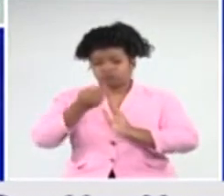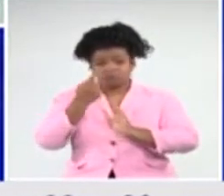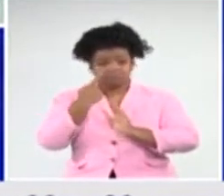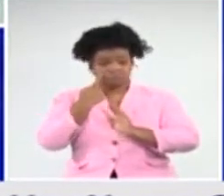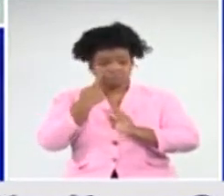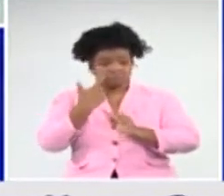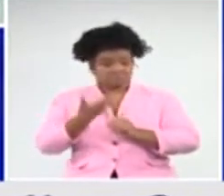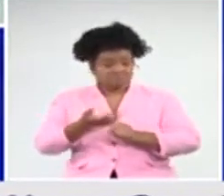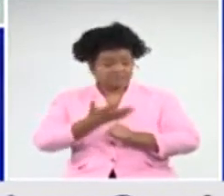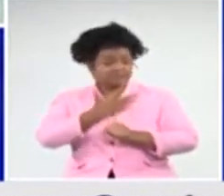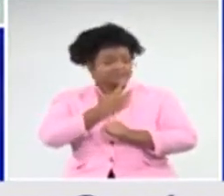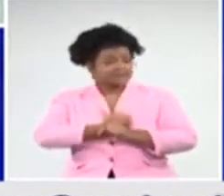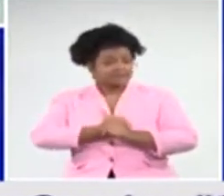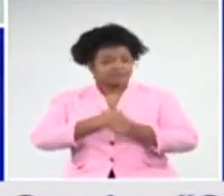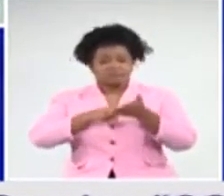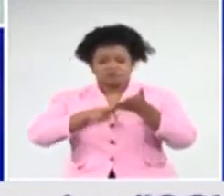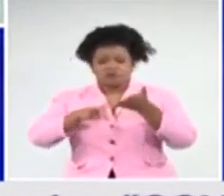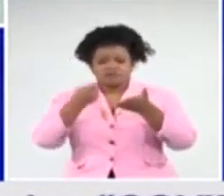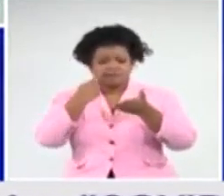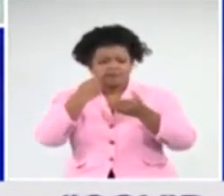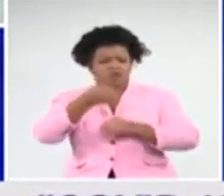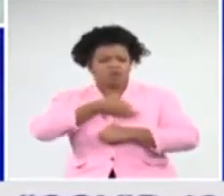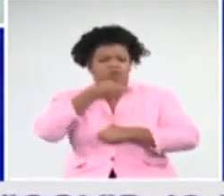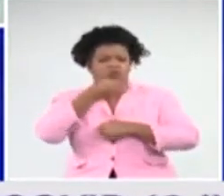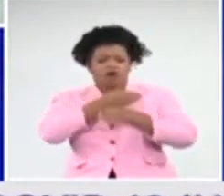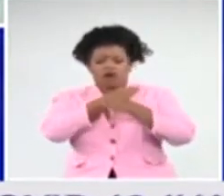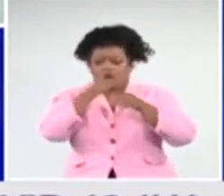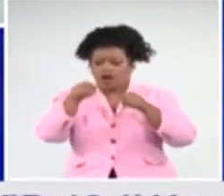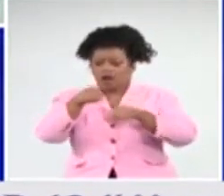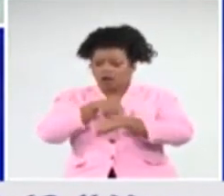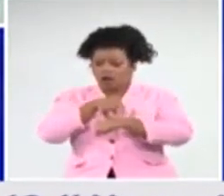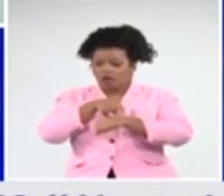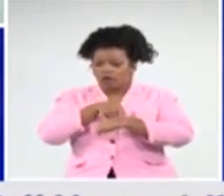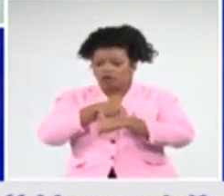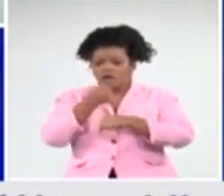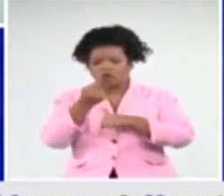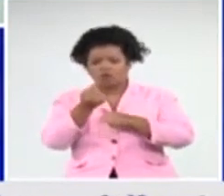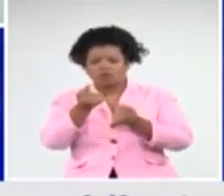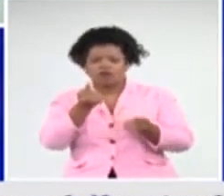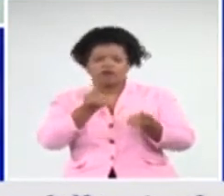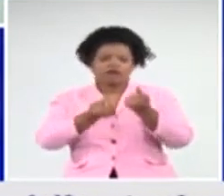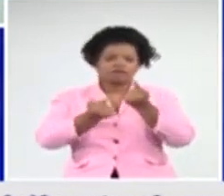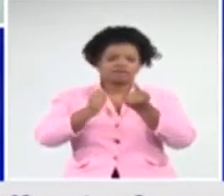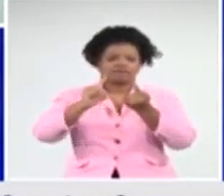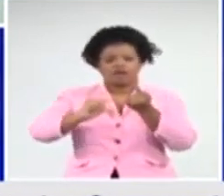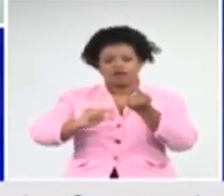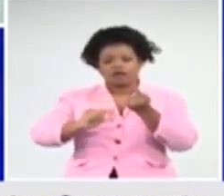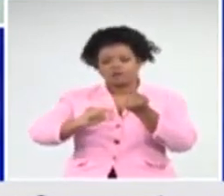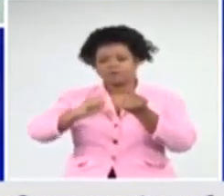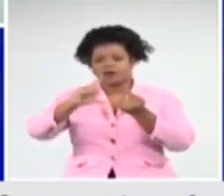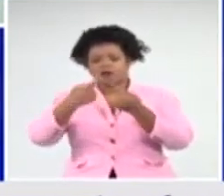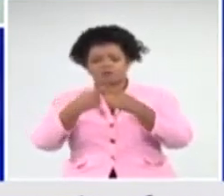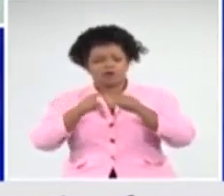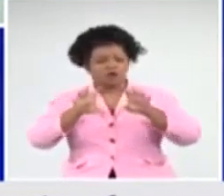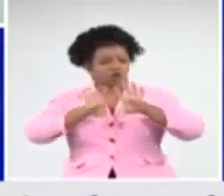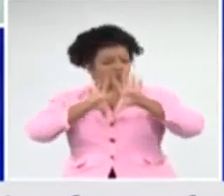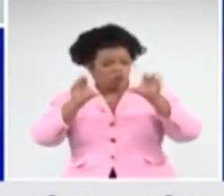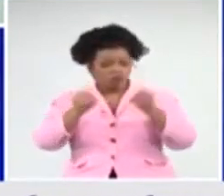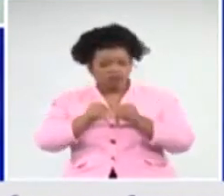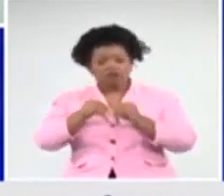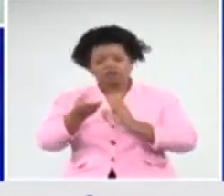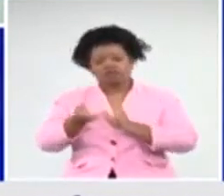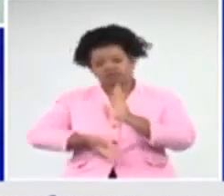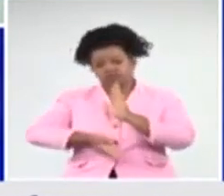las provincias que hemos visto hasta ahora, unas más, otras menos, pero todos incrementan el número de